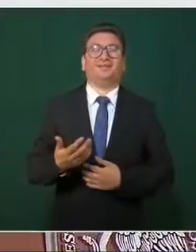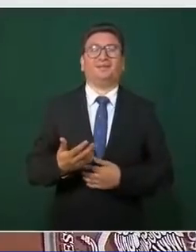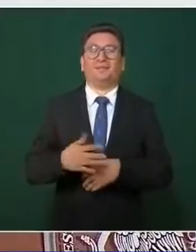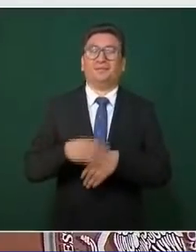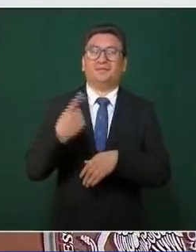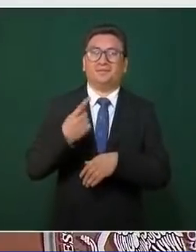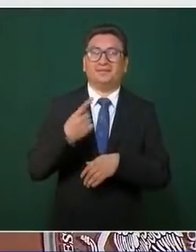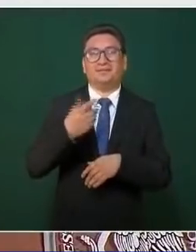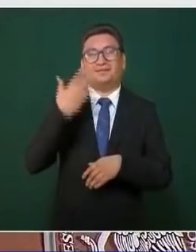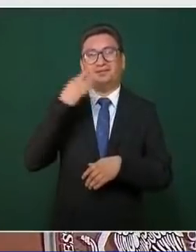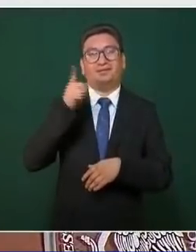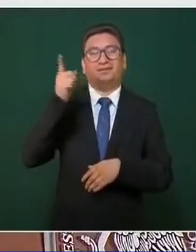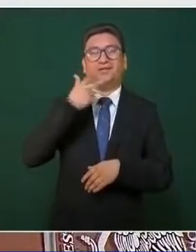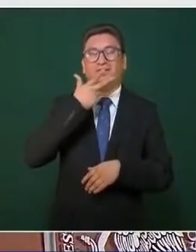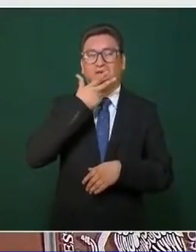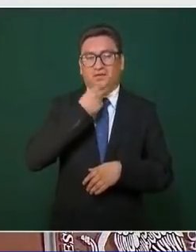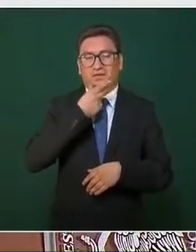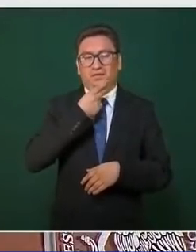es un hombre con